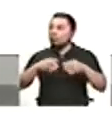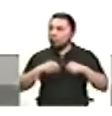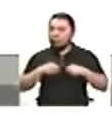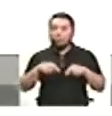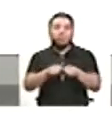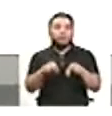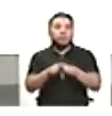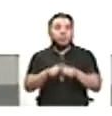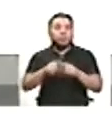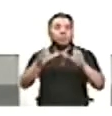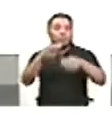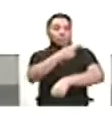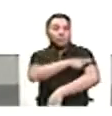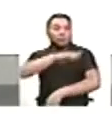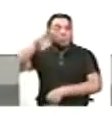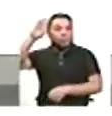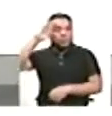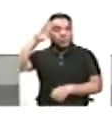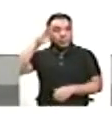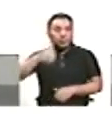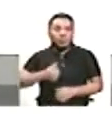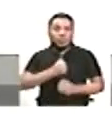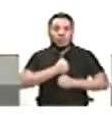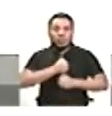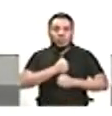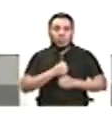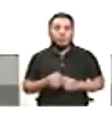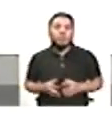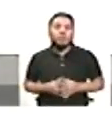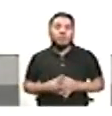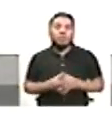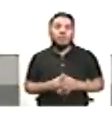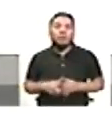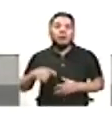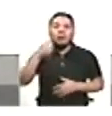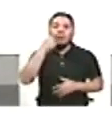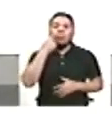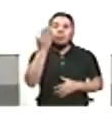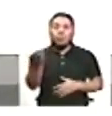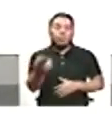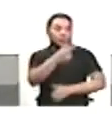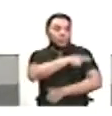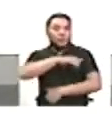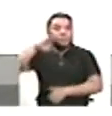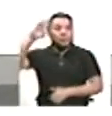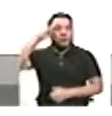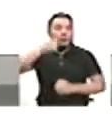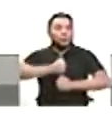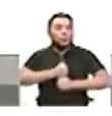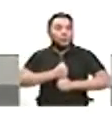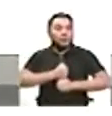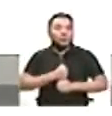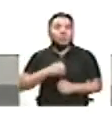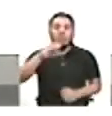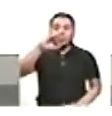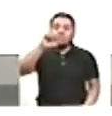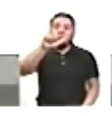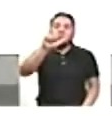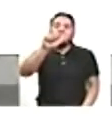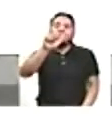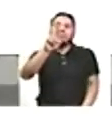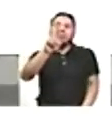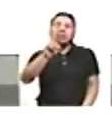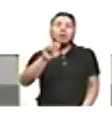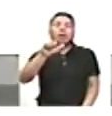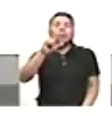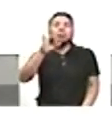reconocerán como comandante general del ejército al señor general de ejército César